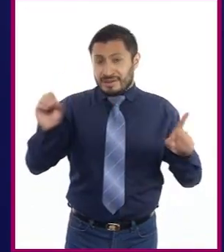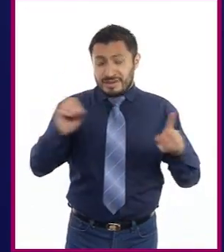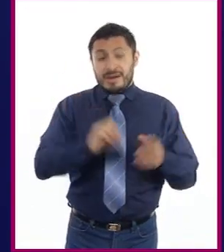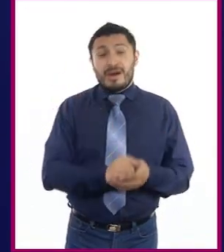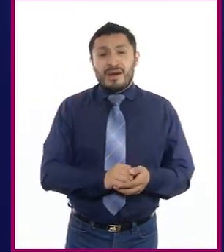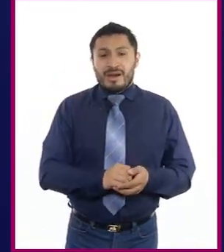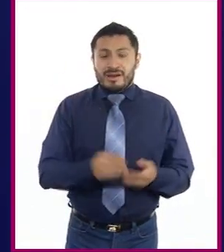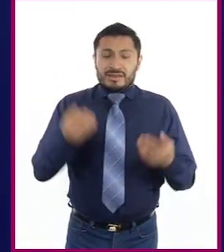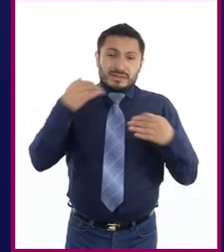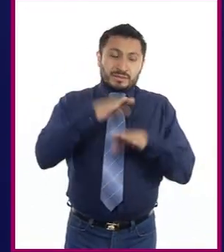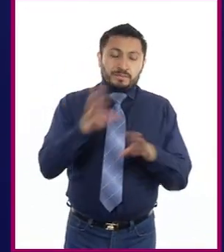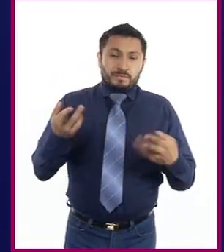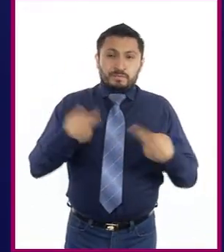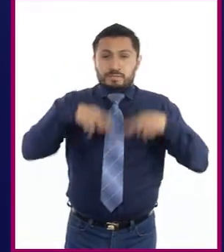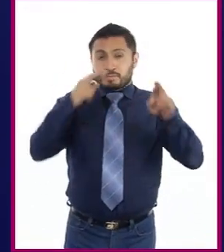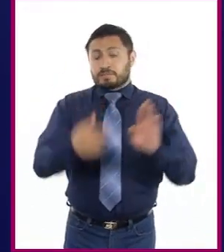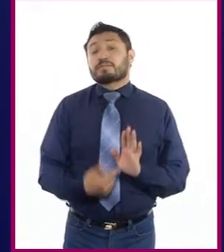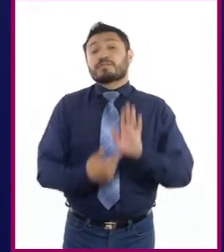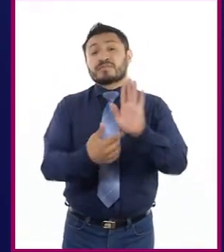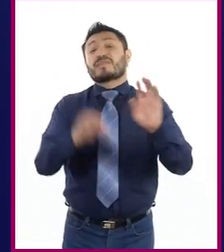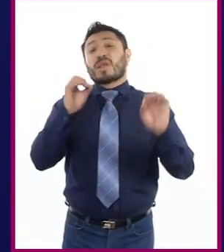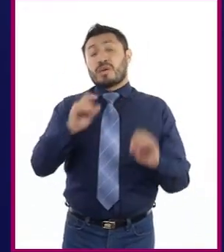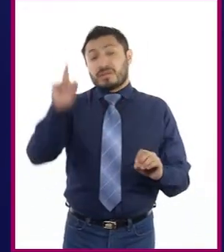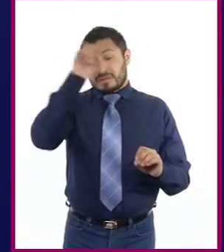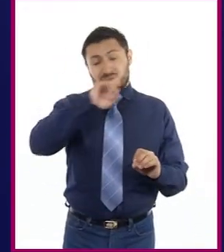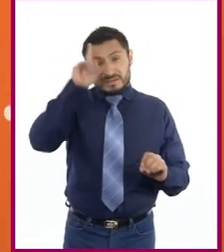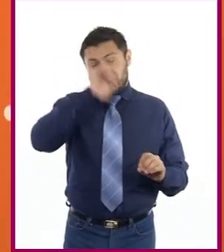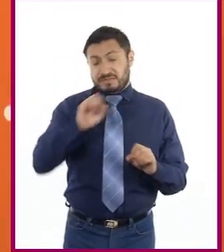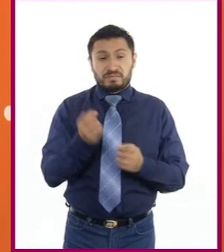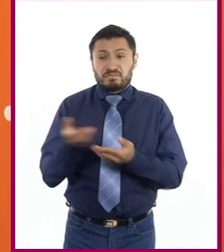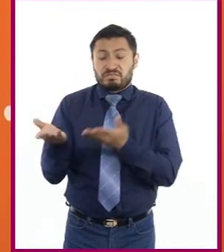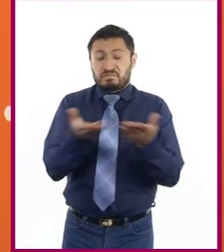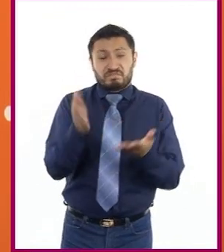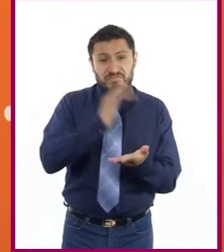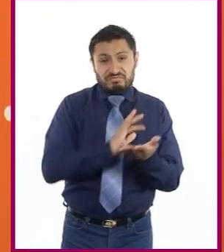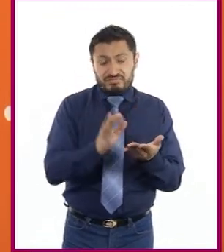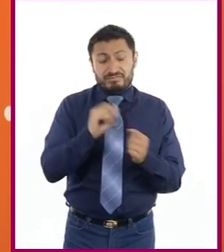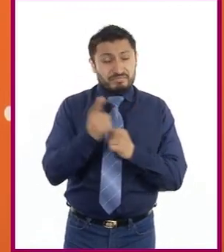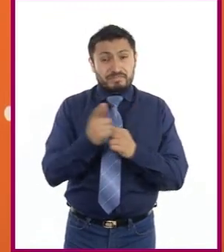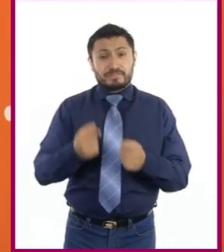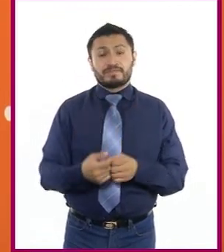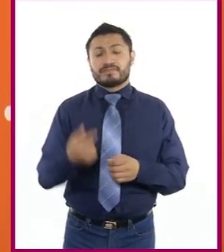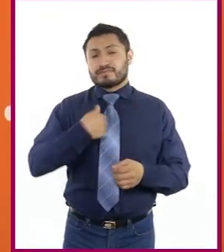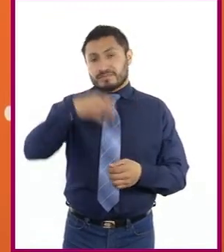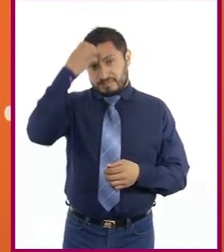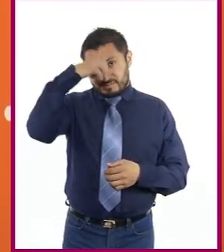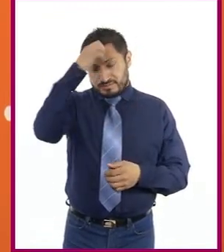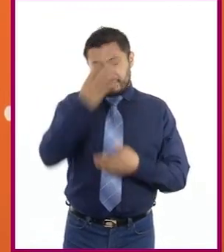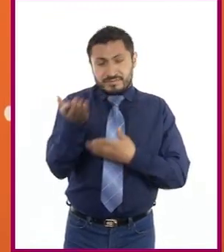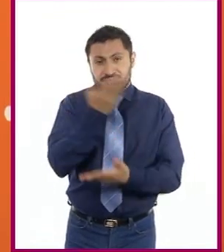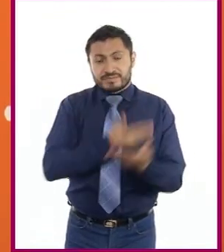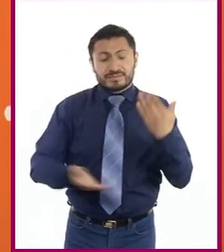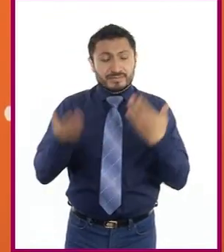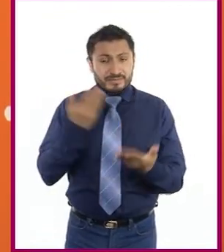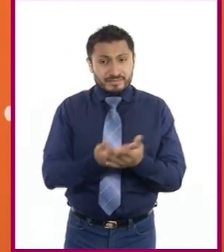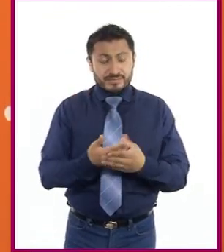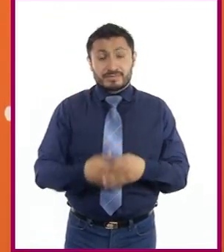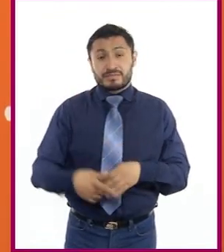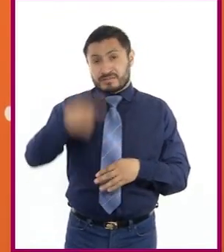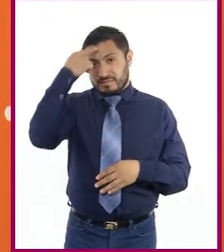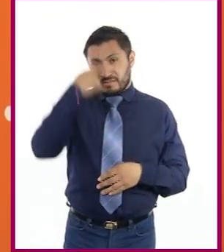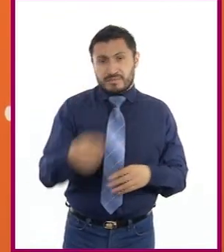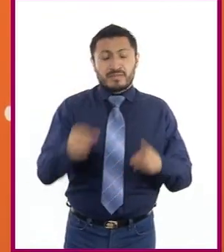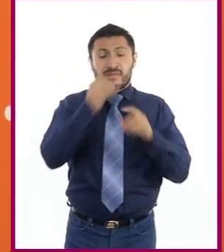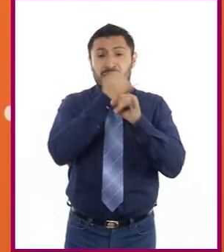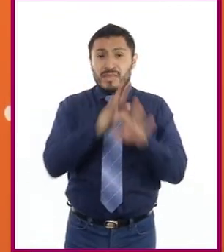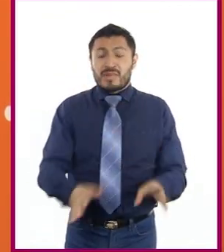para representarla o recomendar a alguien? Te comentaré la experiencia de mis alumnos. Para sistematizar